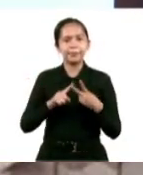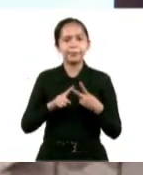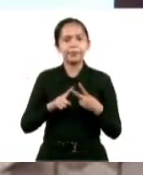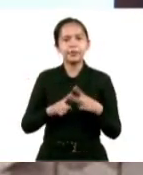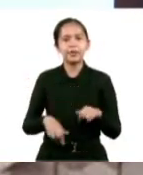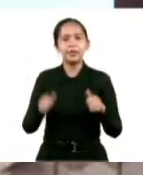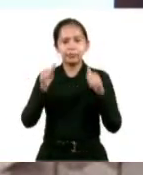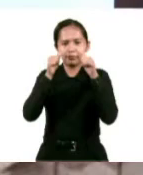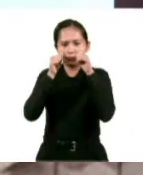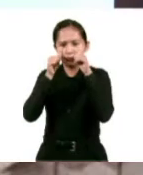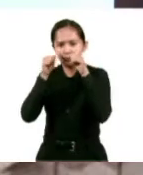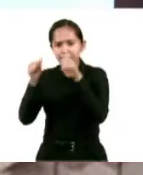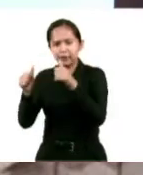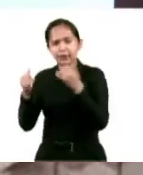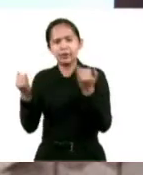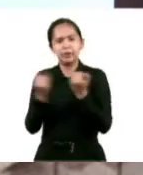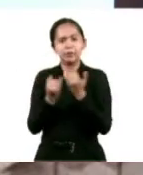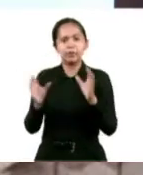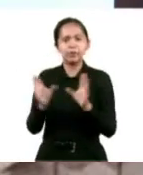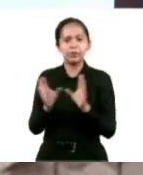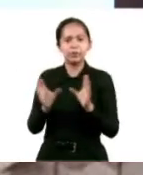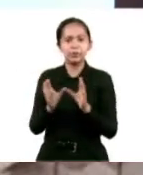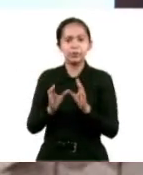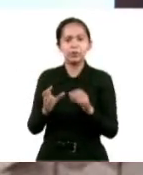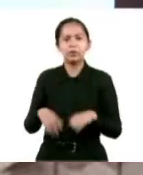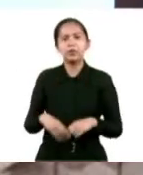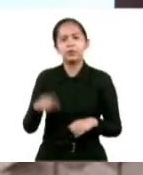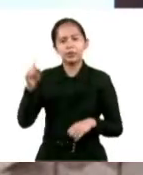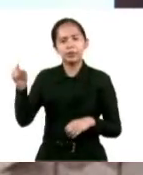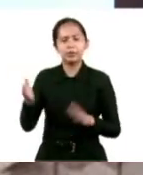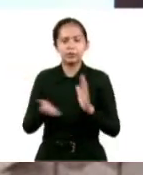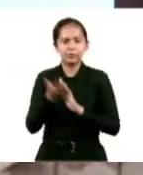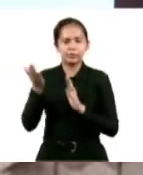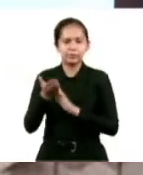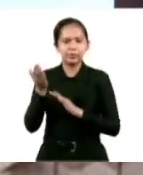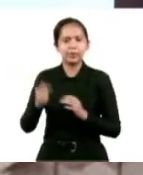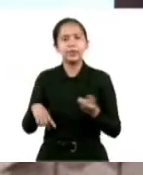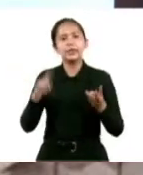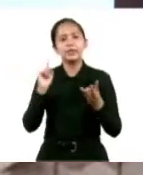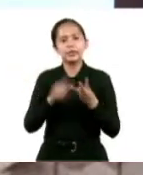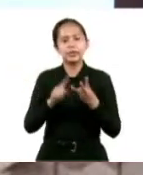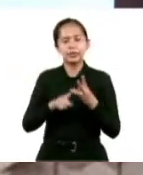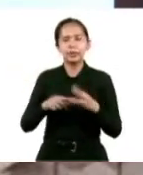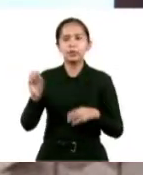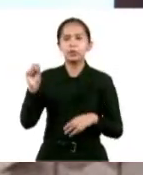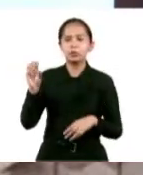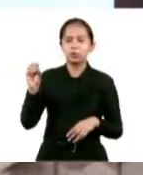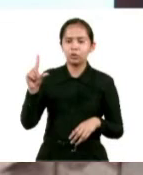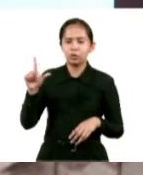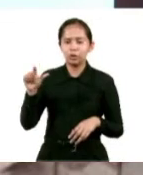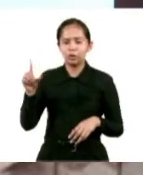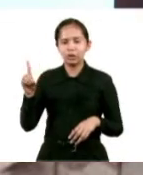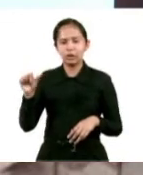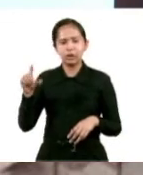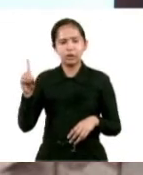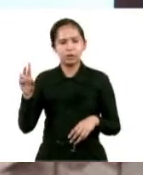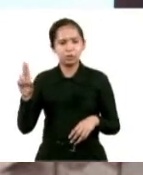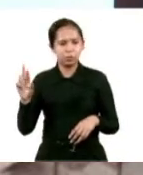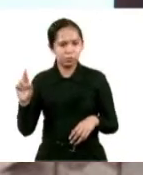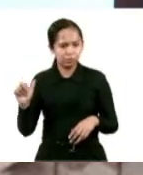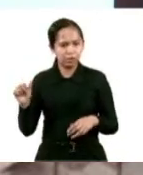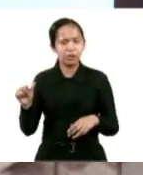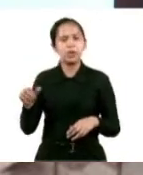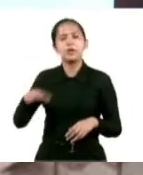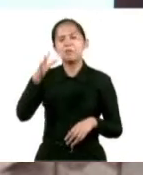y supervisión de las obras de ingeniería civil, faltante. La barrera 3, la soldadura e instalación de pernos conforme a los planos de diseño,